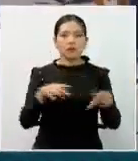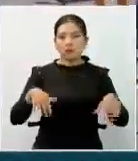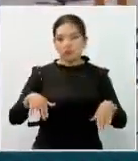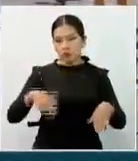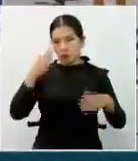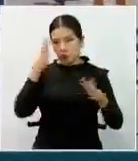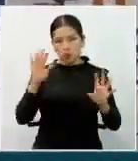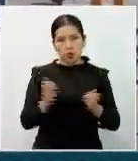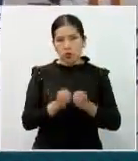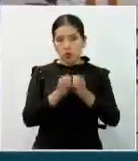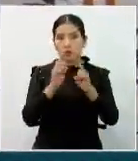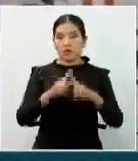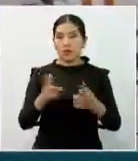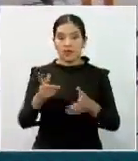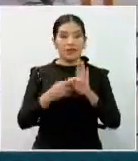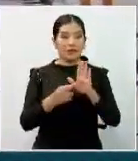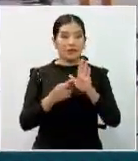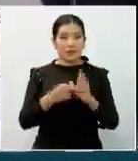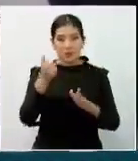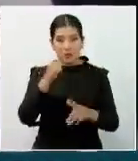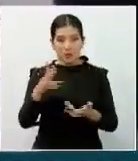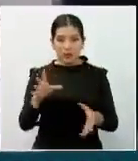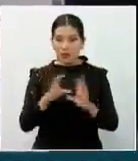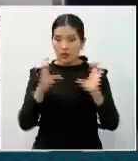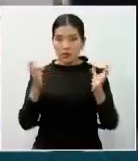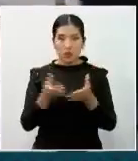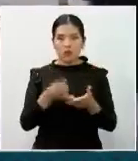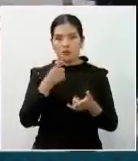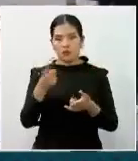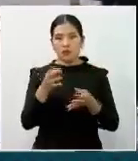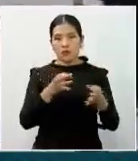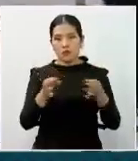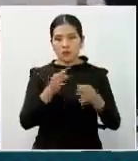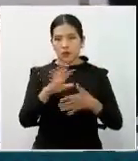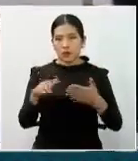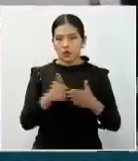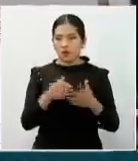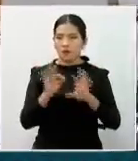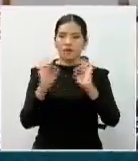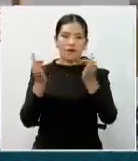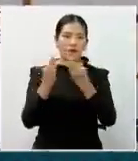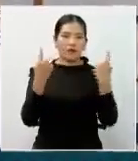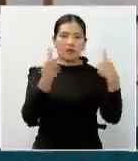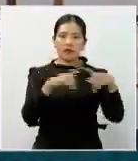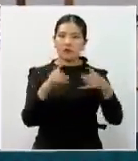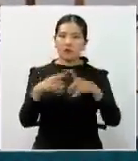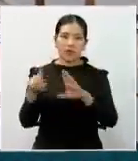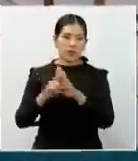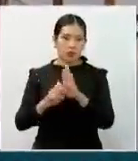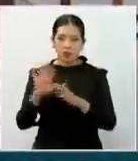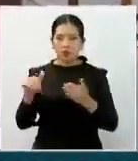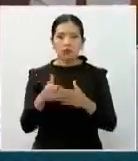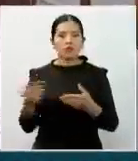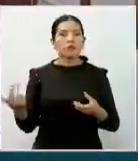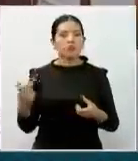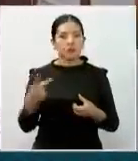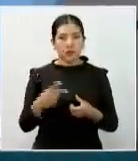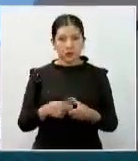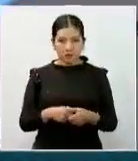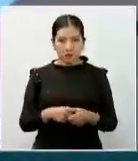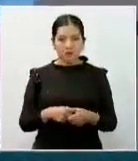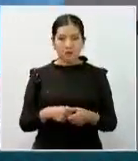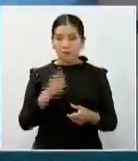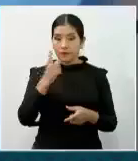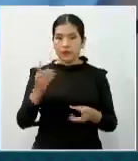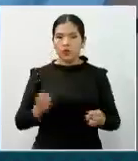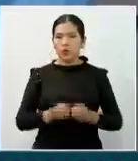actividad, la representante del colectivo nos informó que son ya las familias de diversidad sexuales quienes participan. Bueno, mira, no